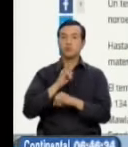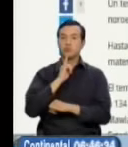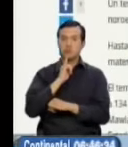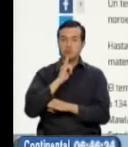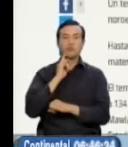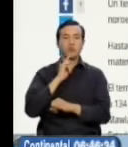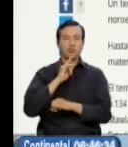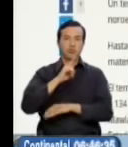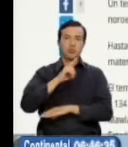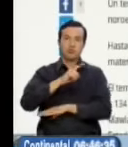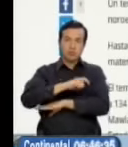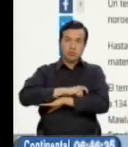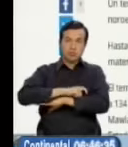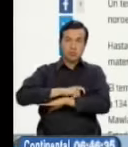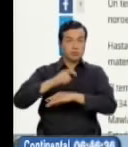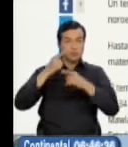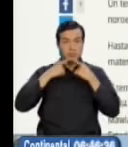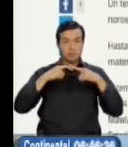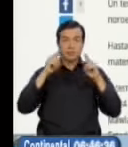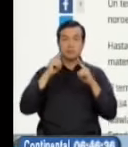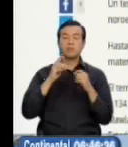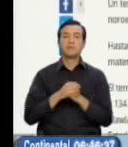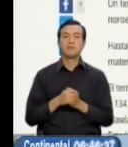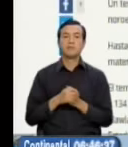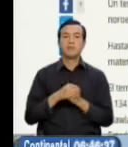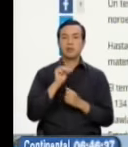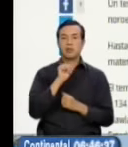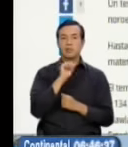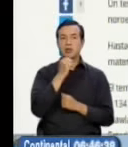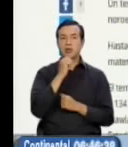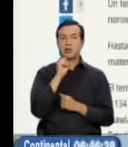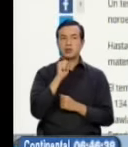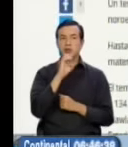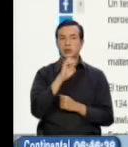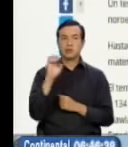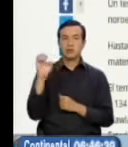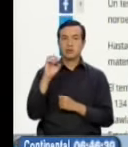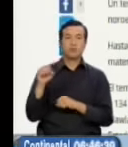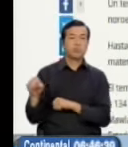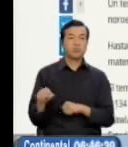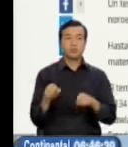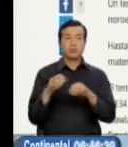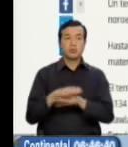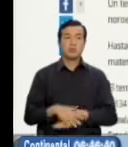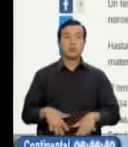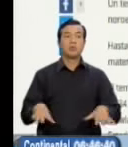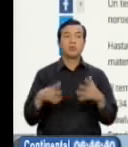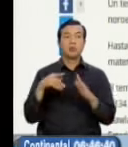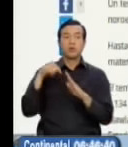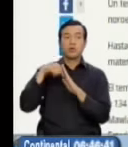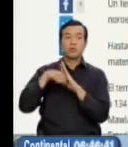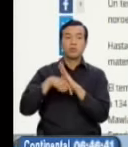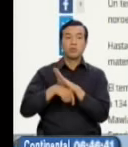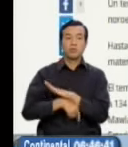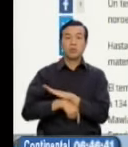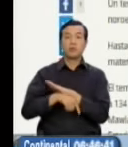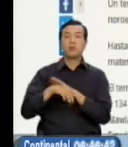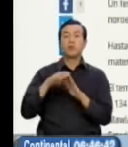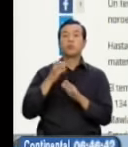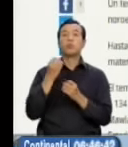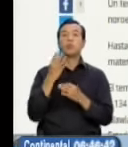Unidos. De acuerdo al Centro Sísmico Europeo Mediterráneo, el EMCC por sus siglas, el epicentro se ha situado a una profundidad intermedia